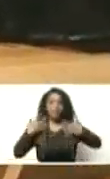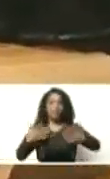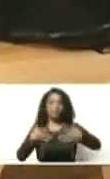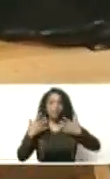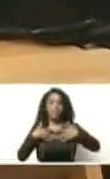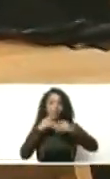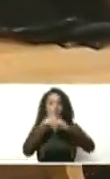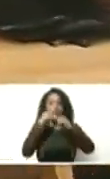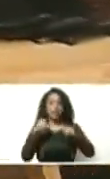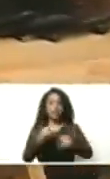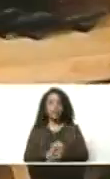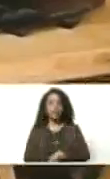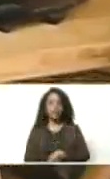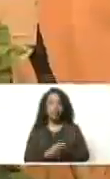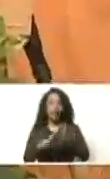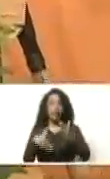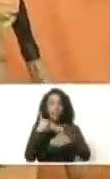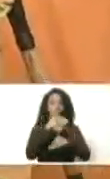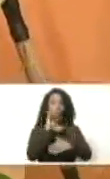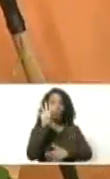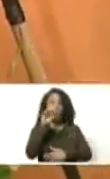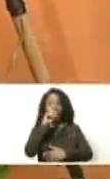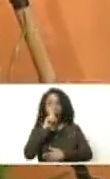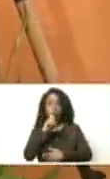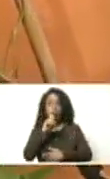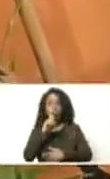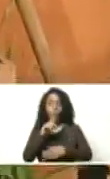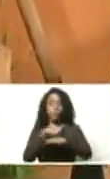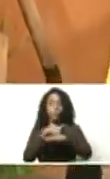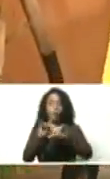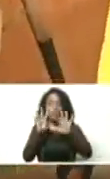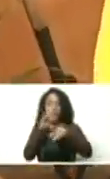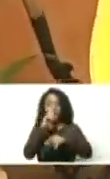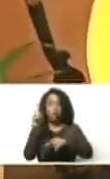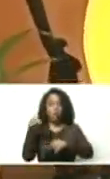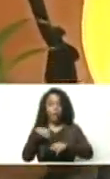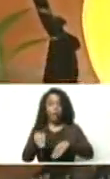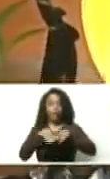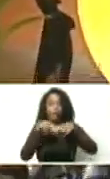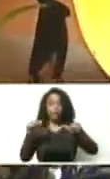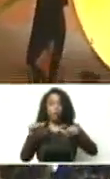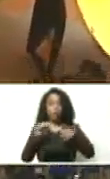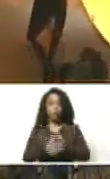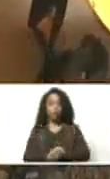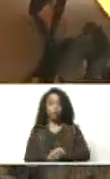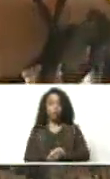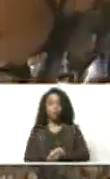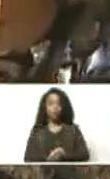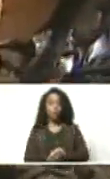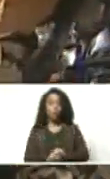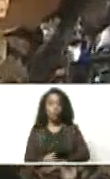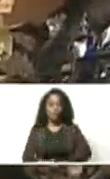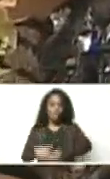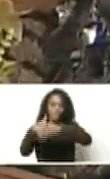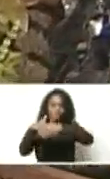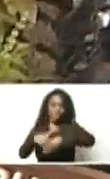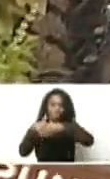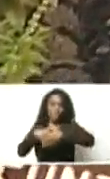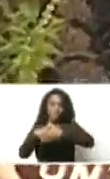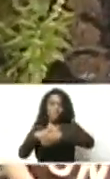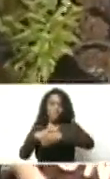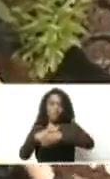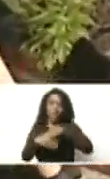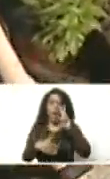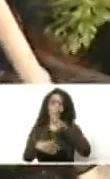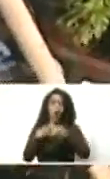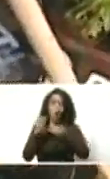emocionado. Después de hace 9 años, venos aquí en Atoparquía, en el territorio, estrechar su mano y ver cómo